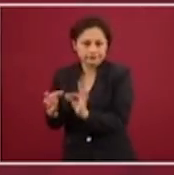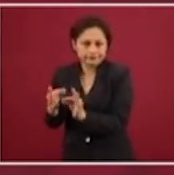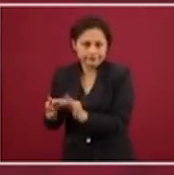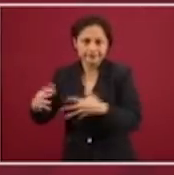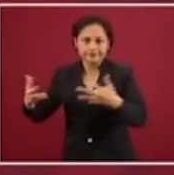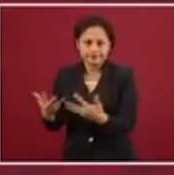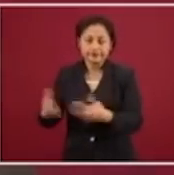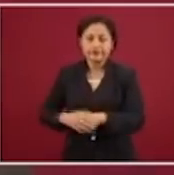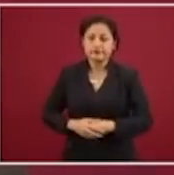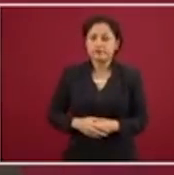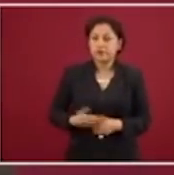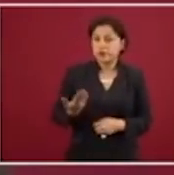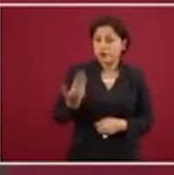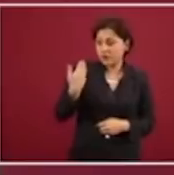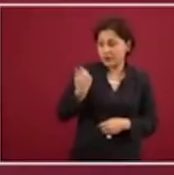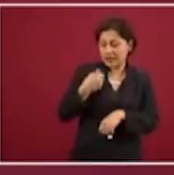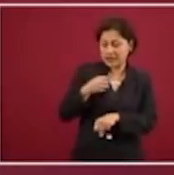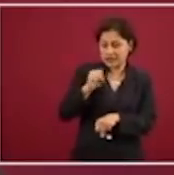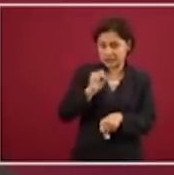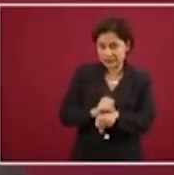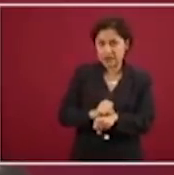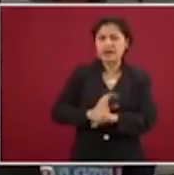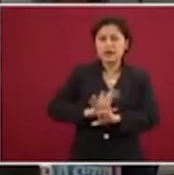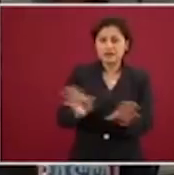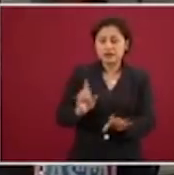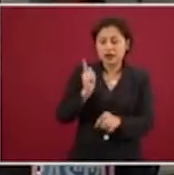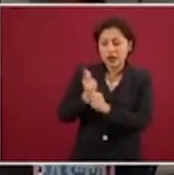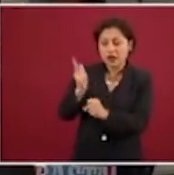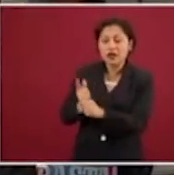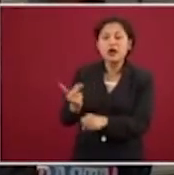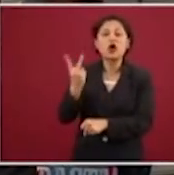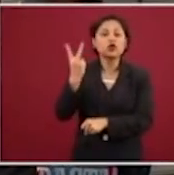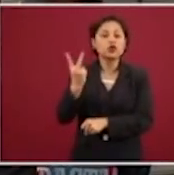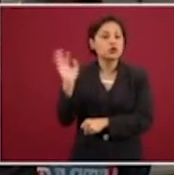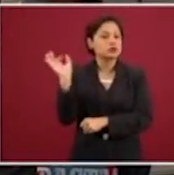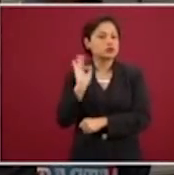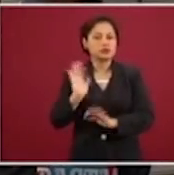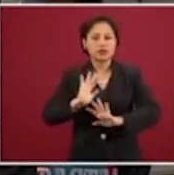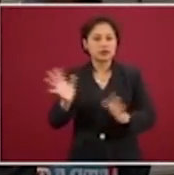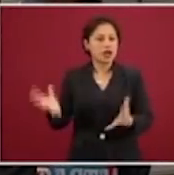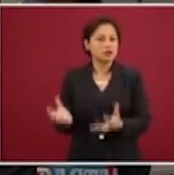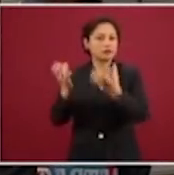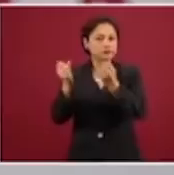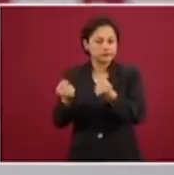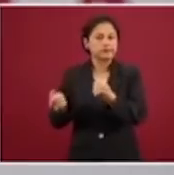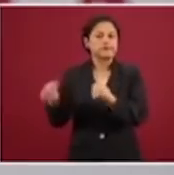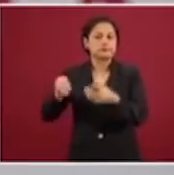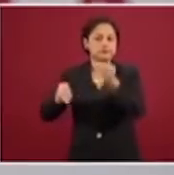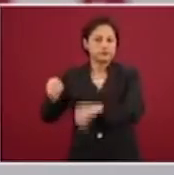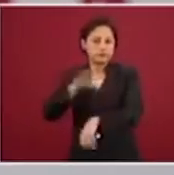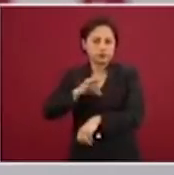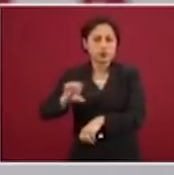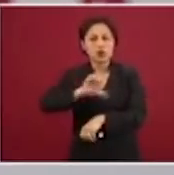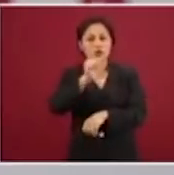reciente, en la última semana. Parecía que había 2 prototipos prometedores y una oferta importante de varias compañías,